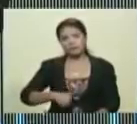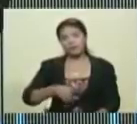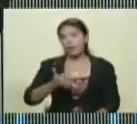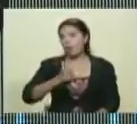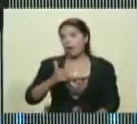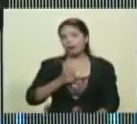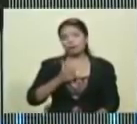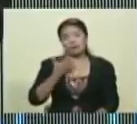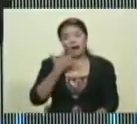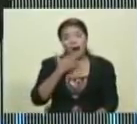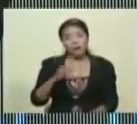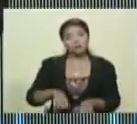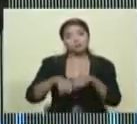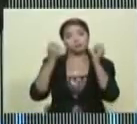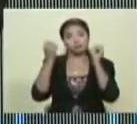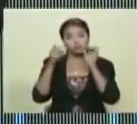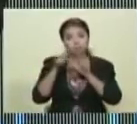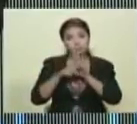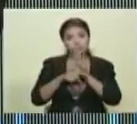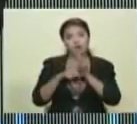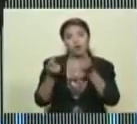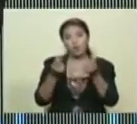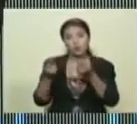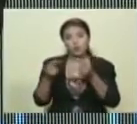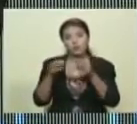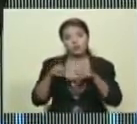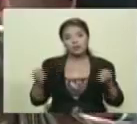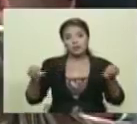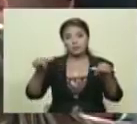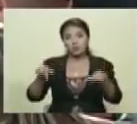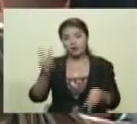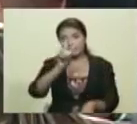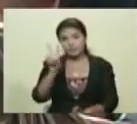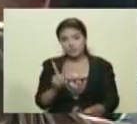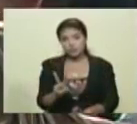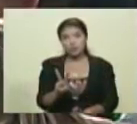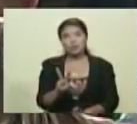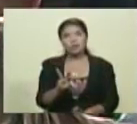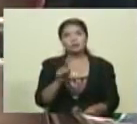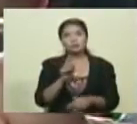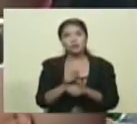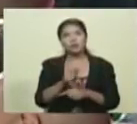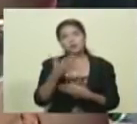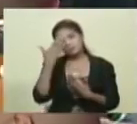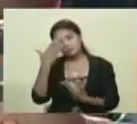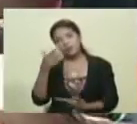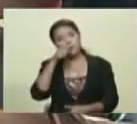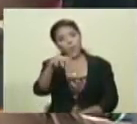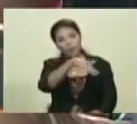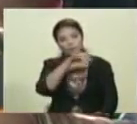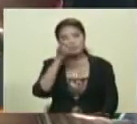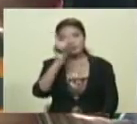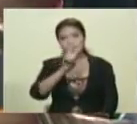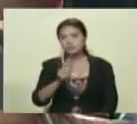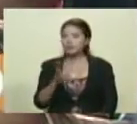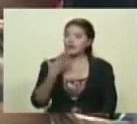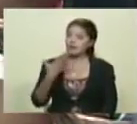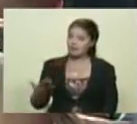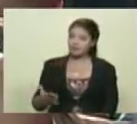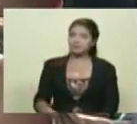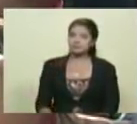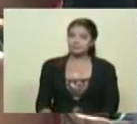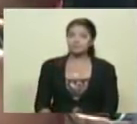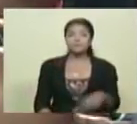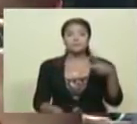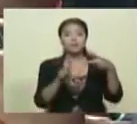intento de violar la soberanía política, económica o territorial de Venezuela y hacerlo a través suyo a todo el pueblo venezolano. Gracias. Dos